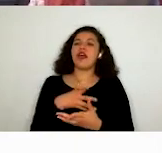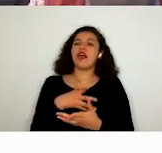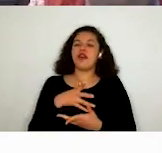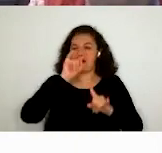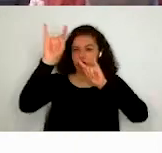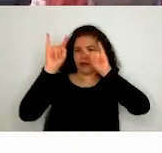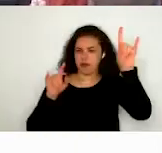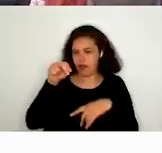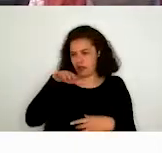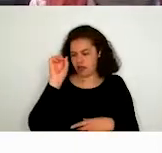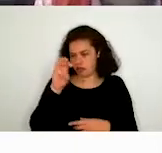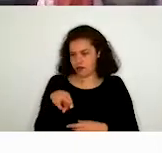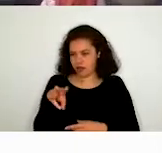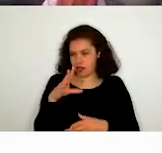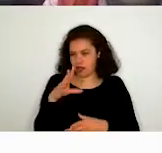la NOM